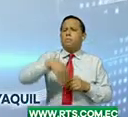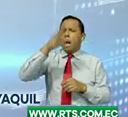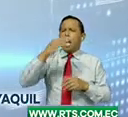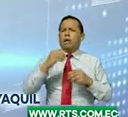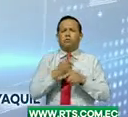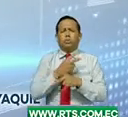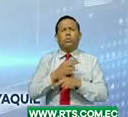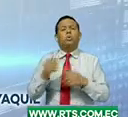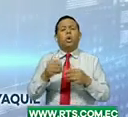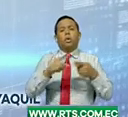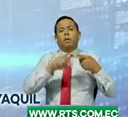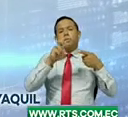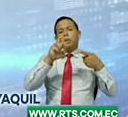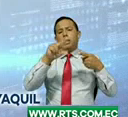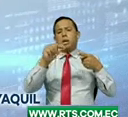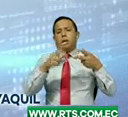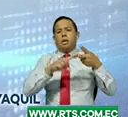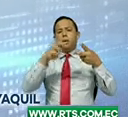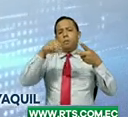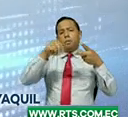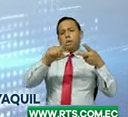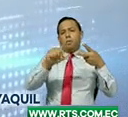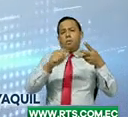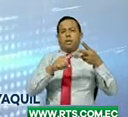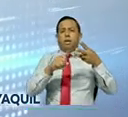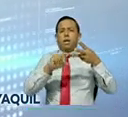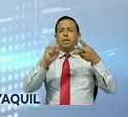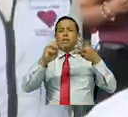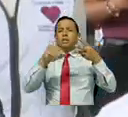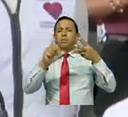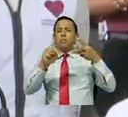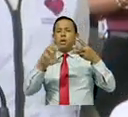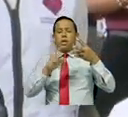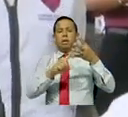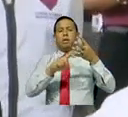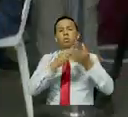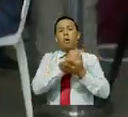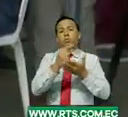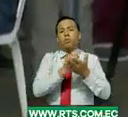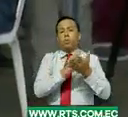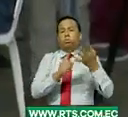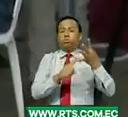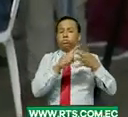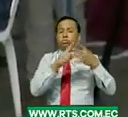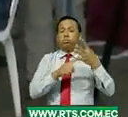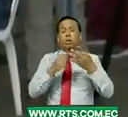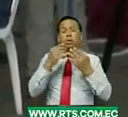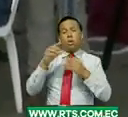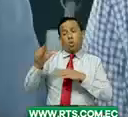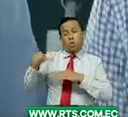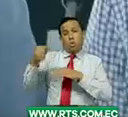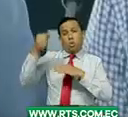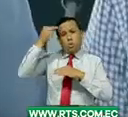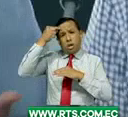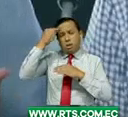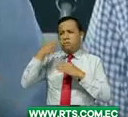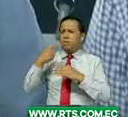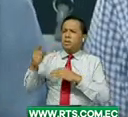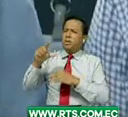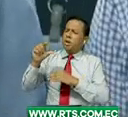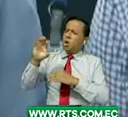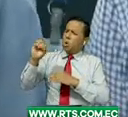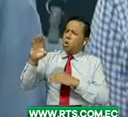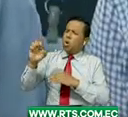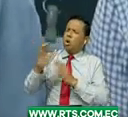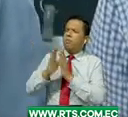Vergeles, Malvinas, Samanes y Guasmo. Por ello, Guayaquil solicita al gobierno tomar medidas drásticas. Necesitamos que